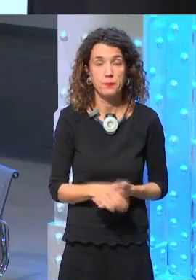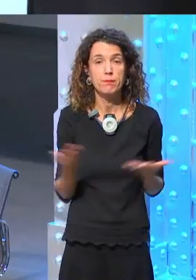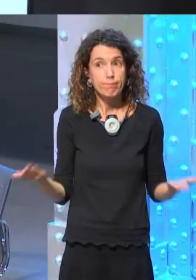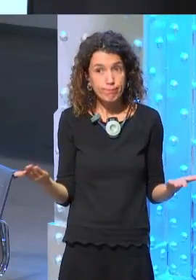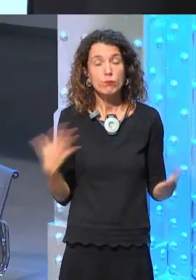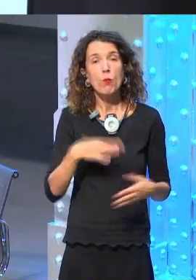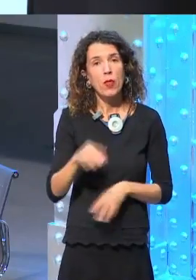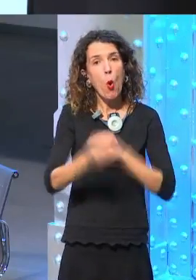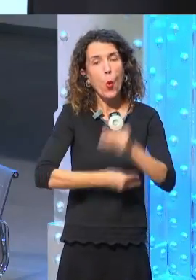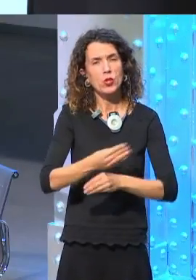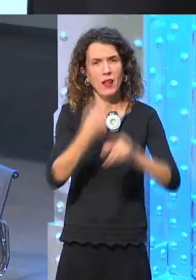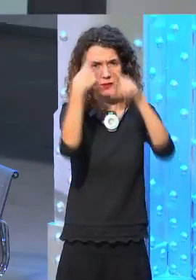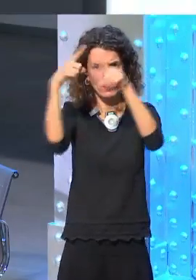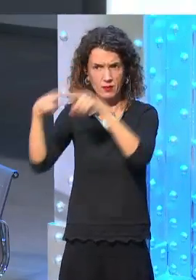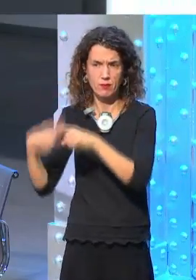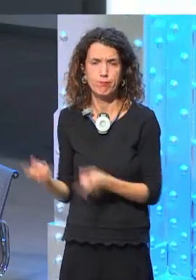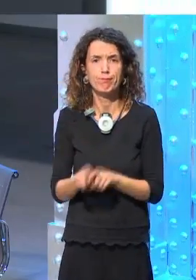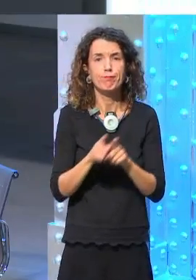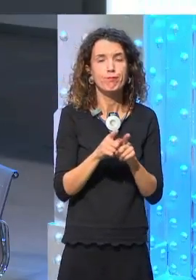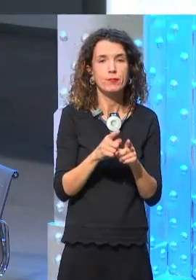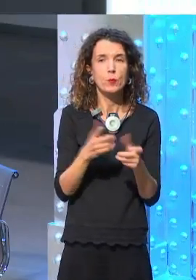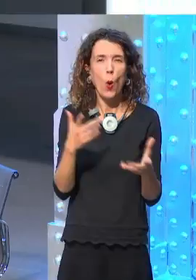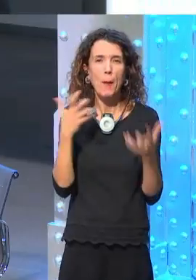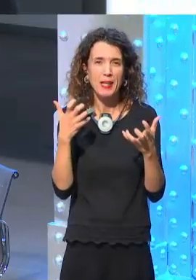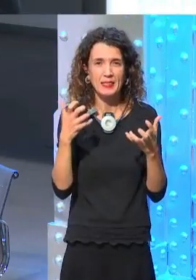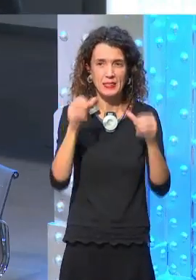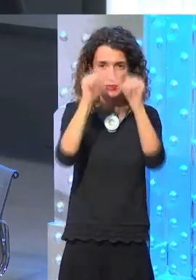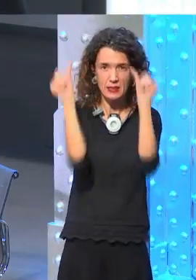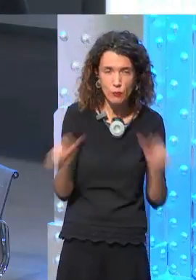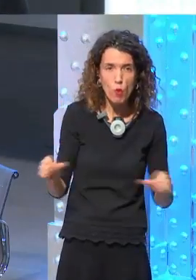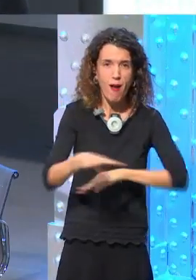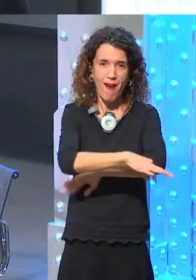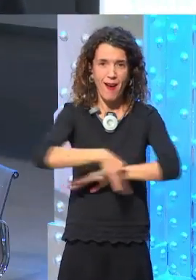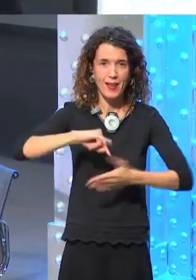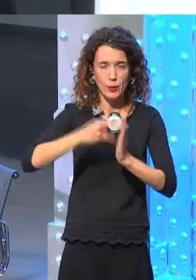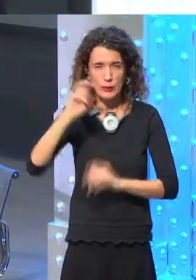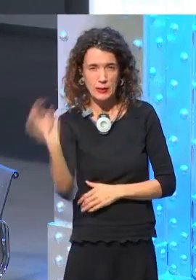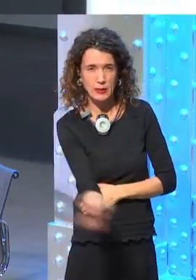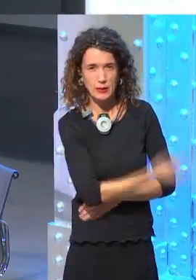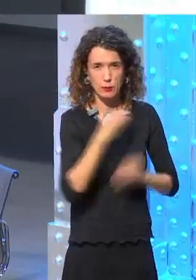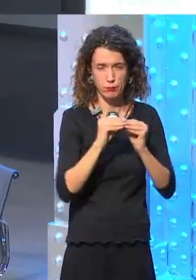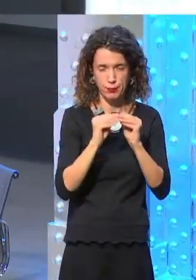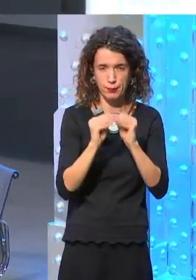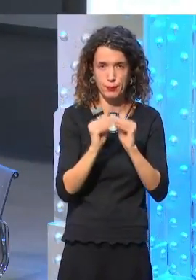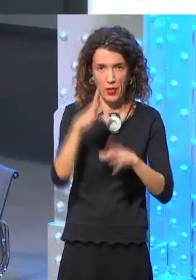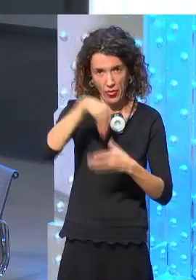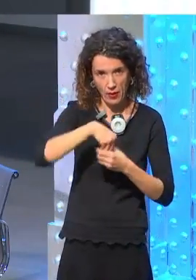De este modo pudimos utilizar distintas expresiones de la arquitectura.